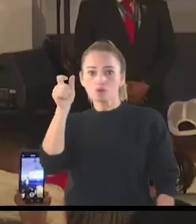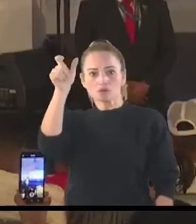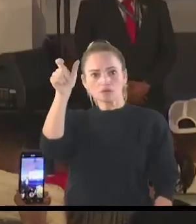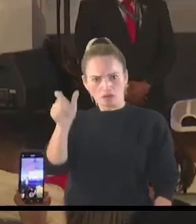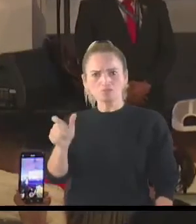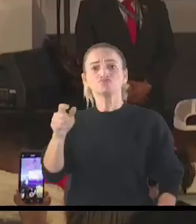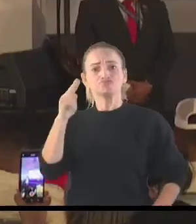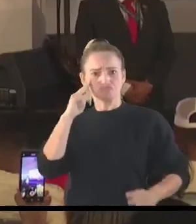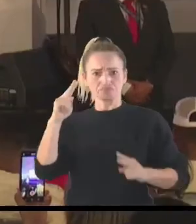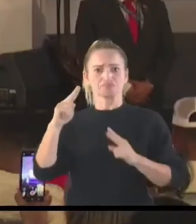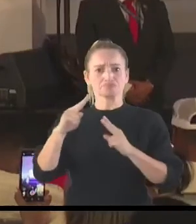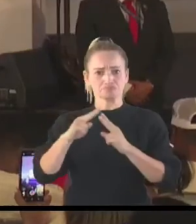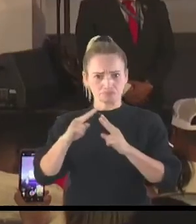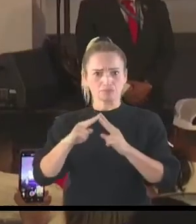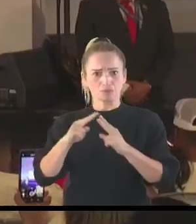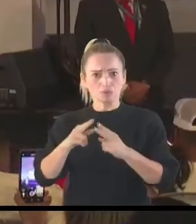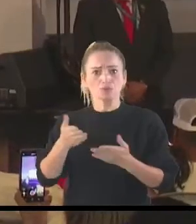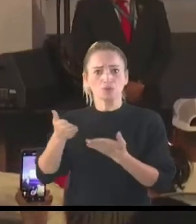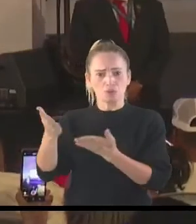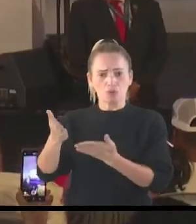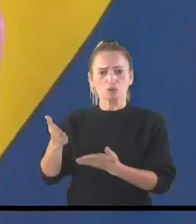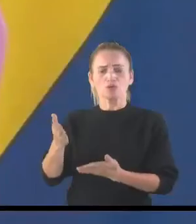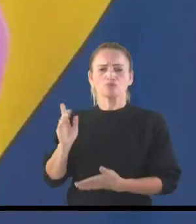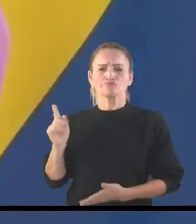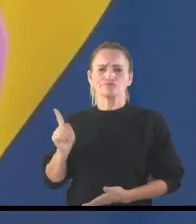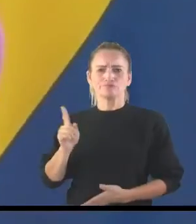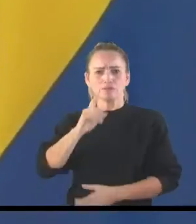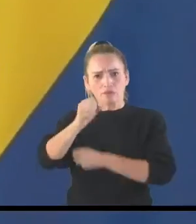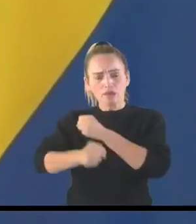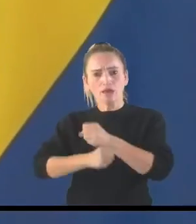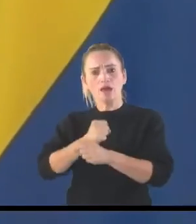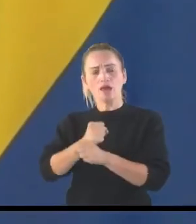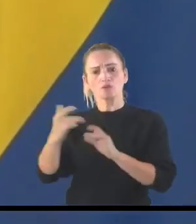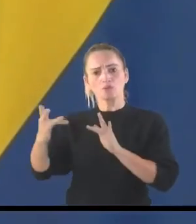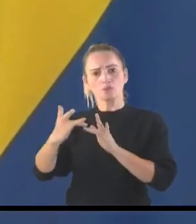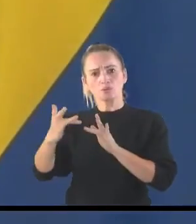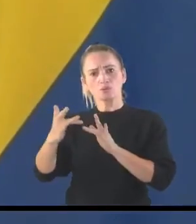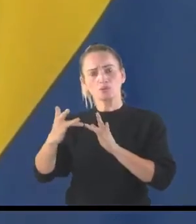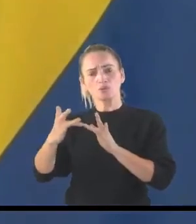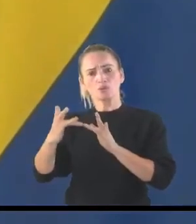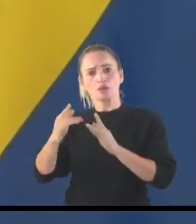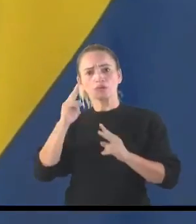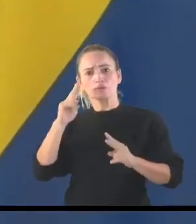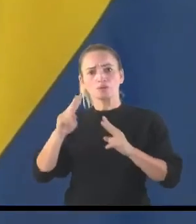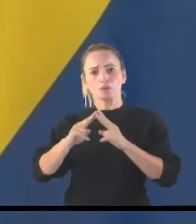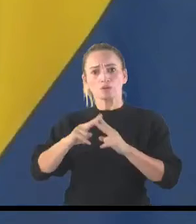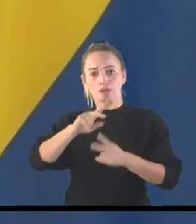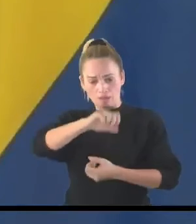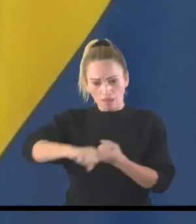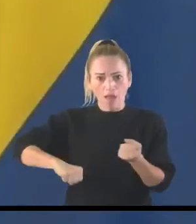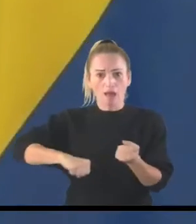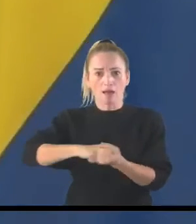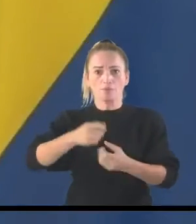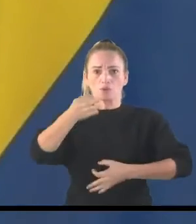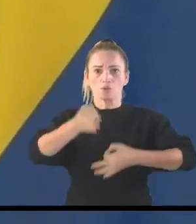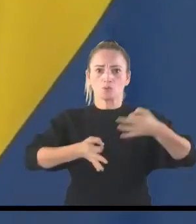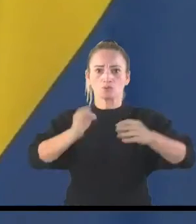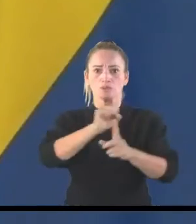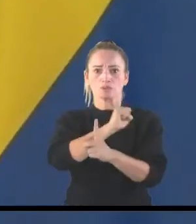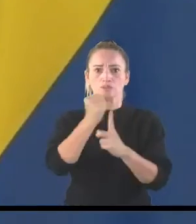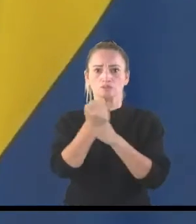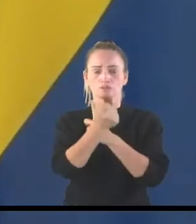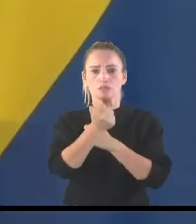la conozco y que la he conocido siempre en favor de la justicia social, en favor de